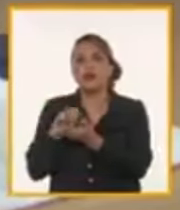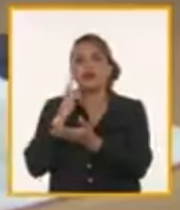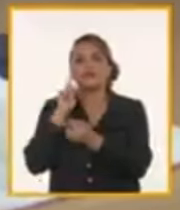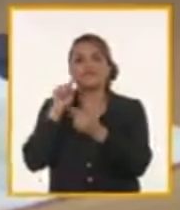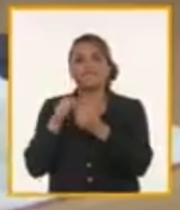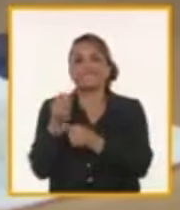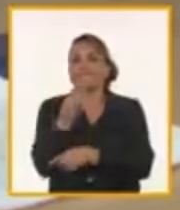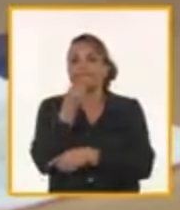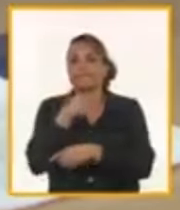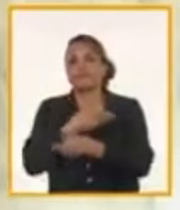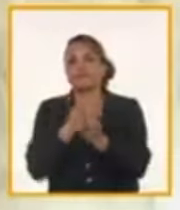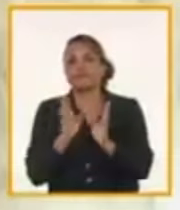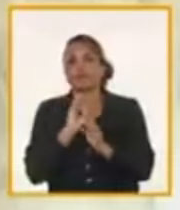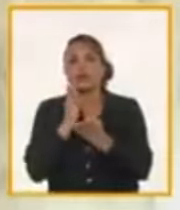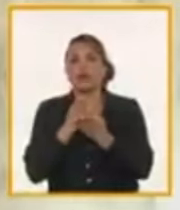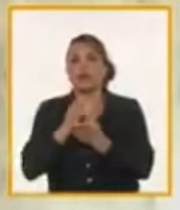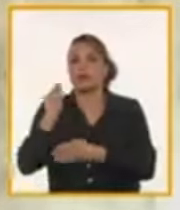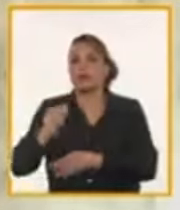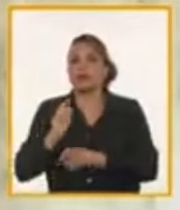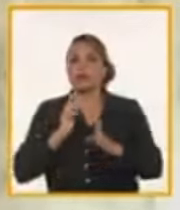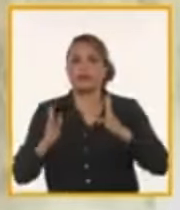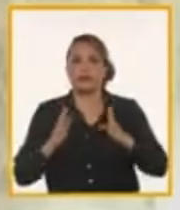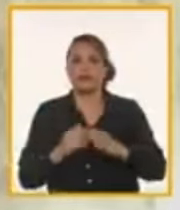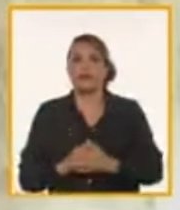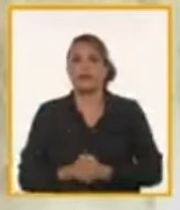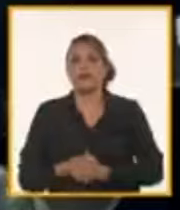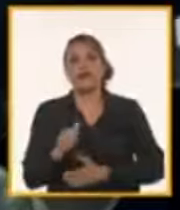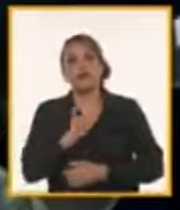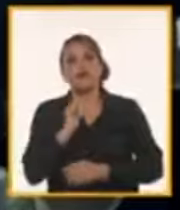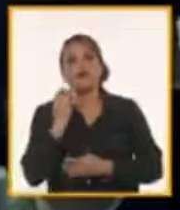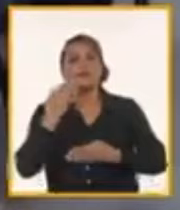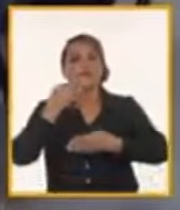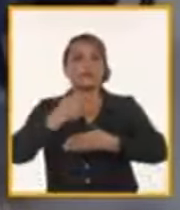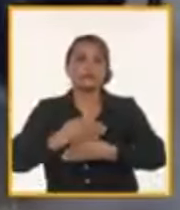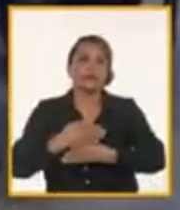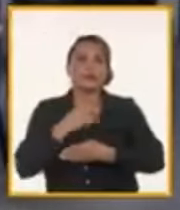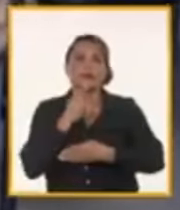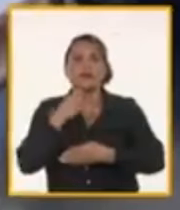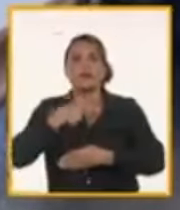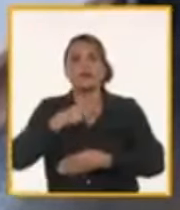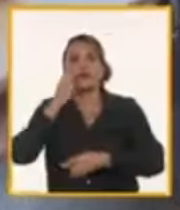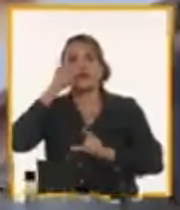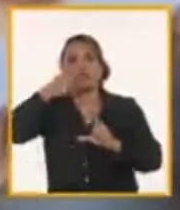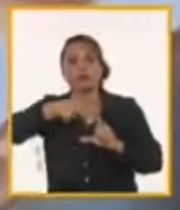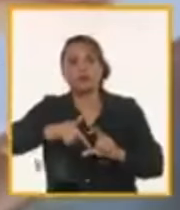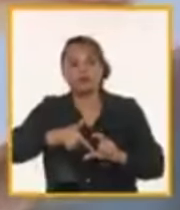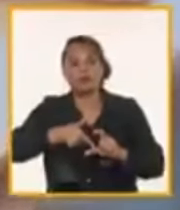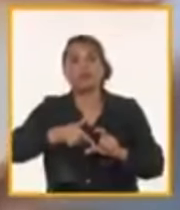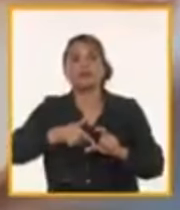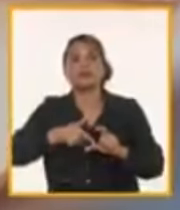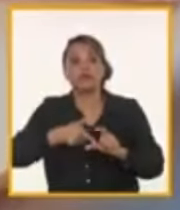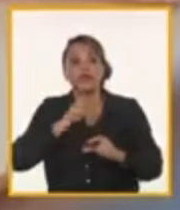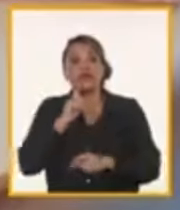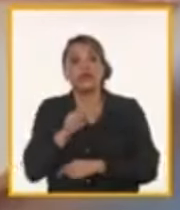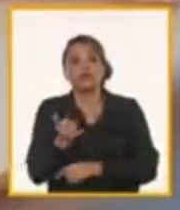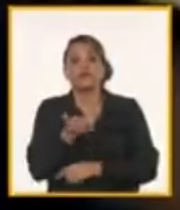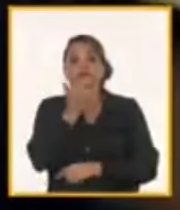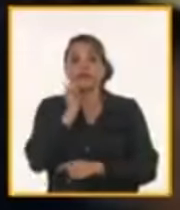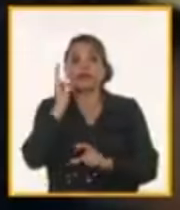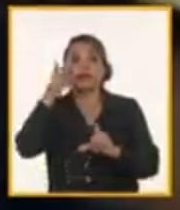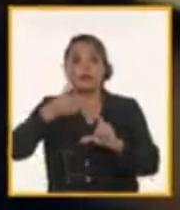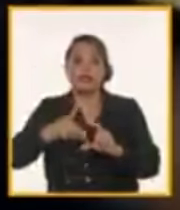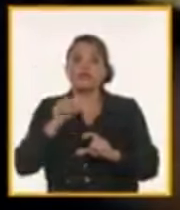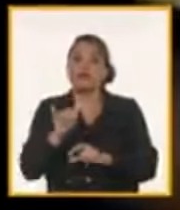docentes estudiantes en el periodo también ha habido limitaciones con respecto al combustible sobre todo el combustible 10 que es el que nos permite realmente